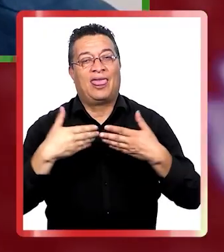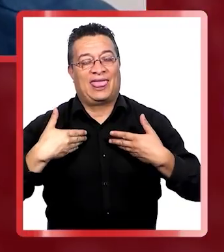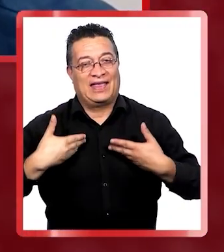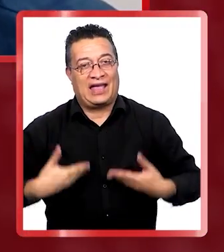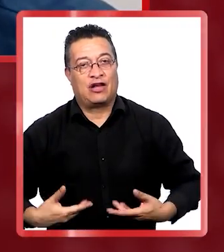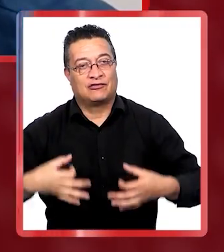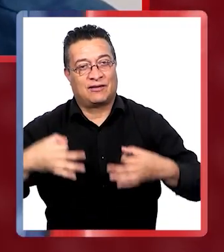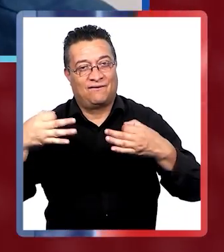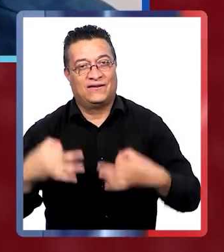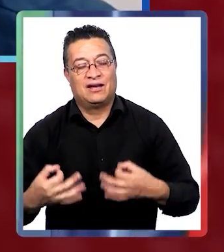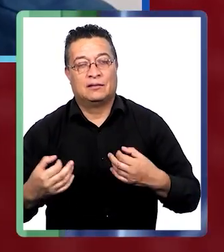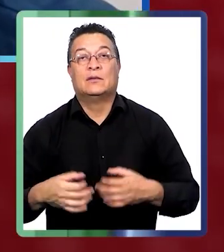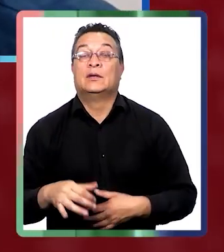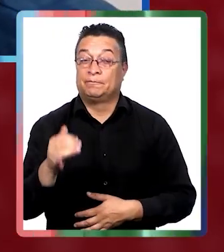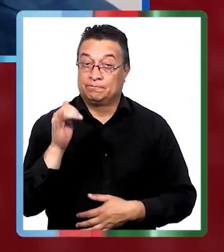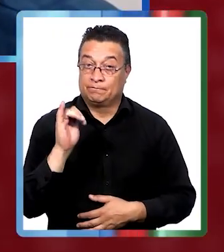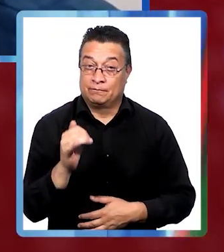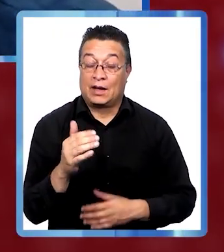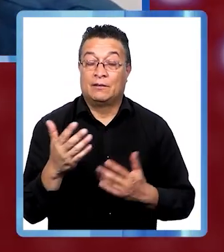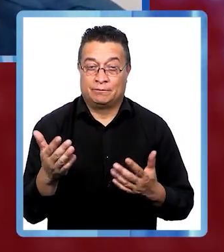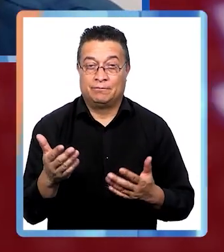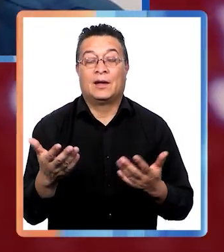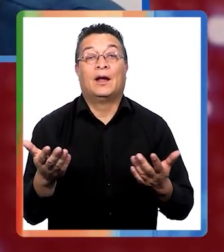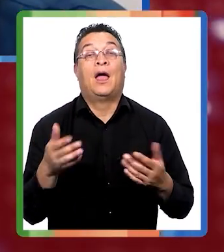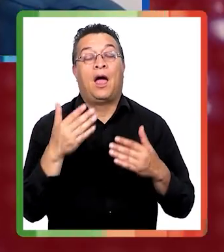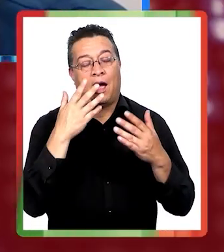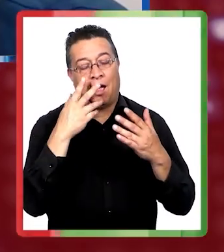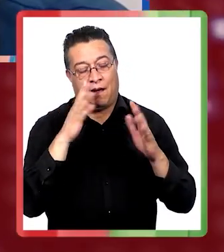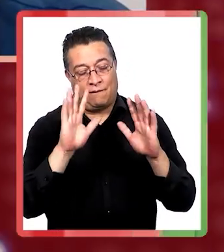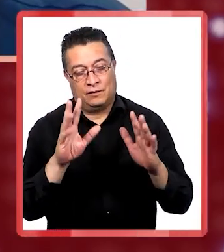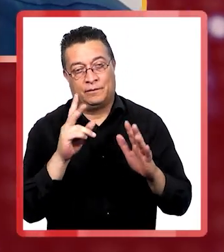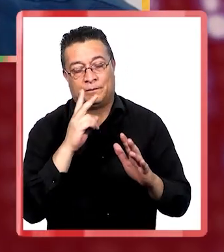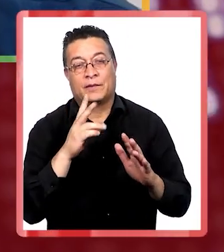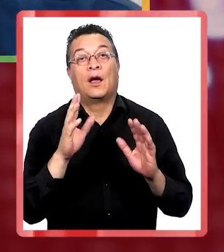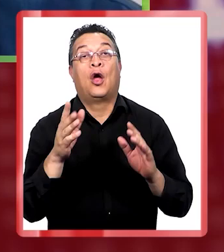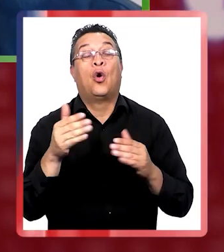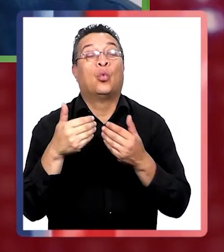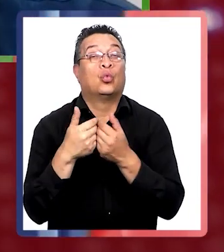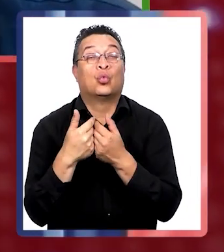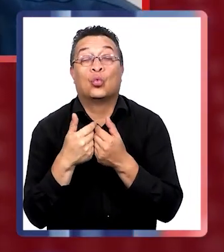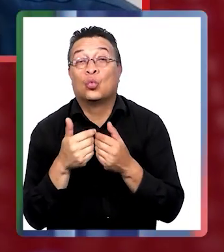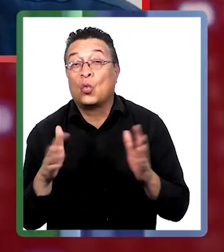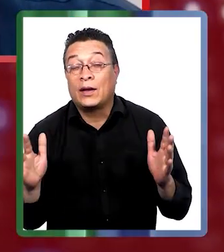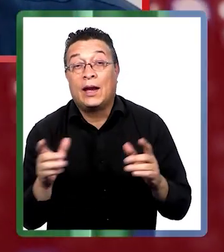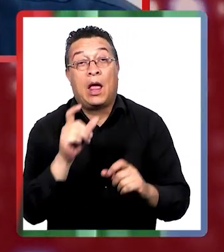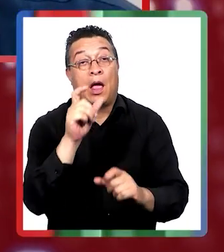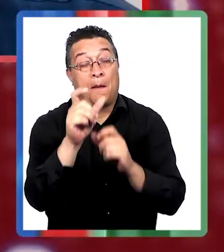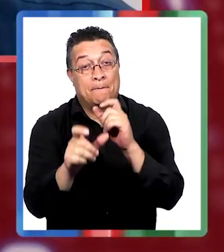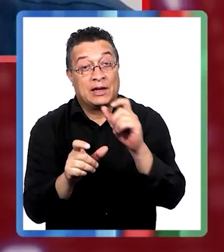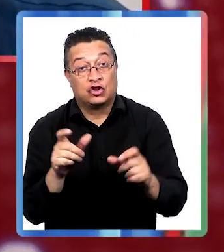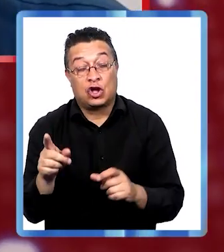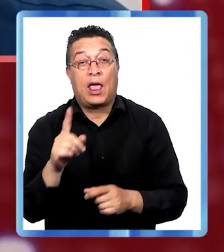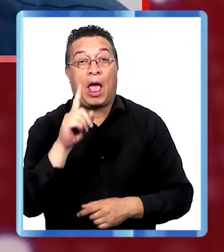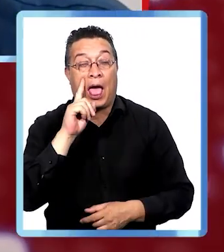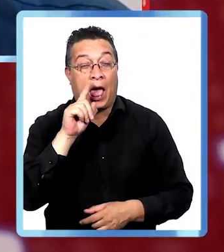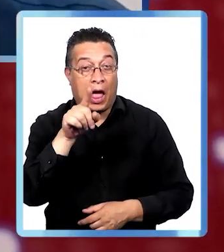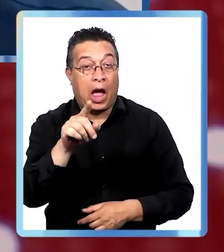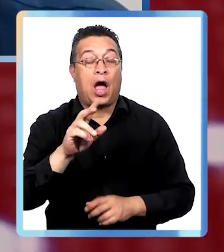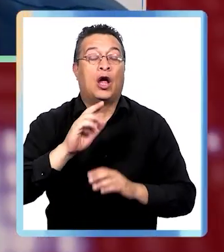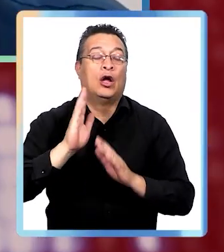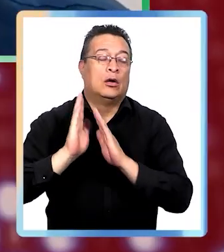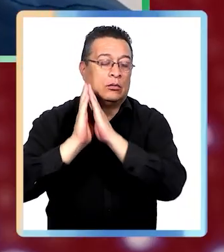real descanso, ¿no? Claro. Entonces, a ver, cualquier persona que